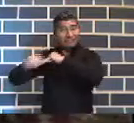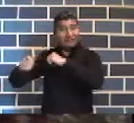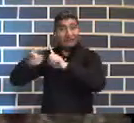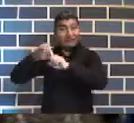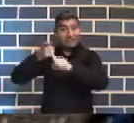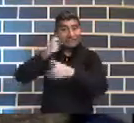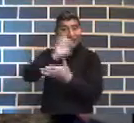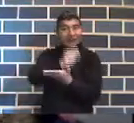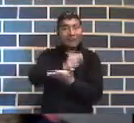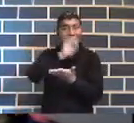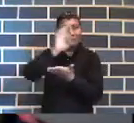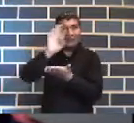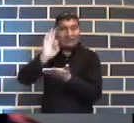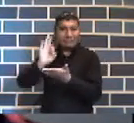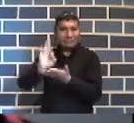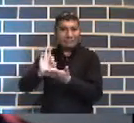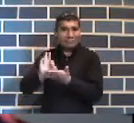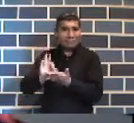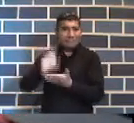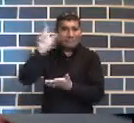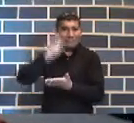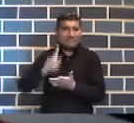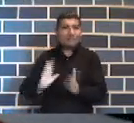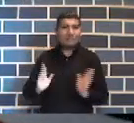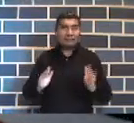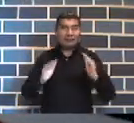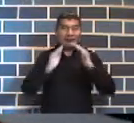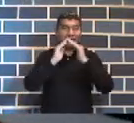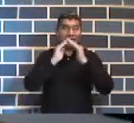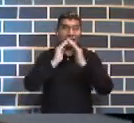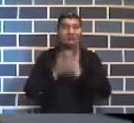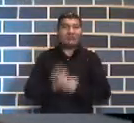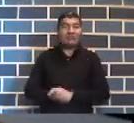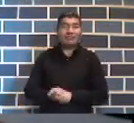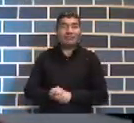médica - de san francisco en la arquidiócesis de la paz